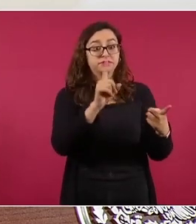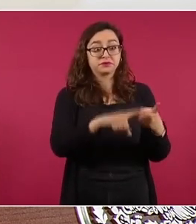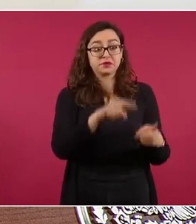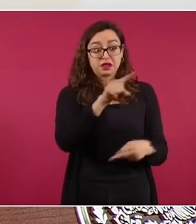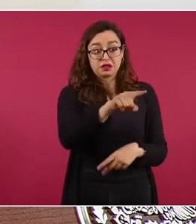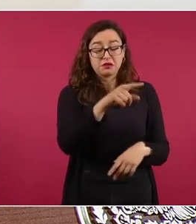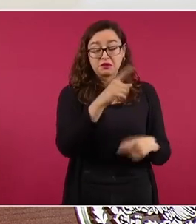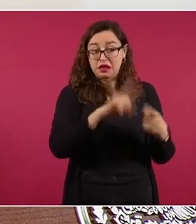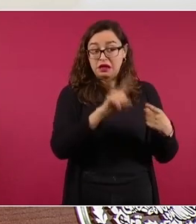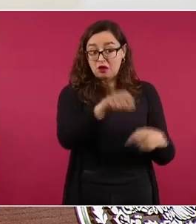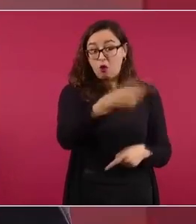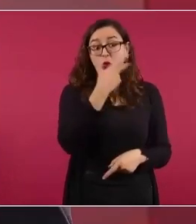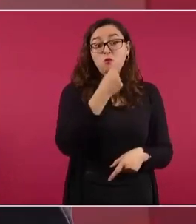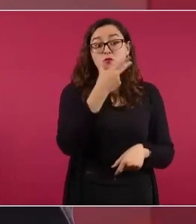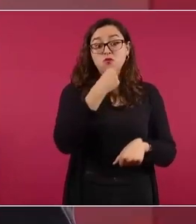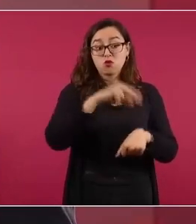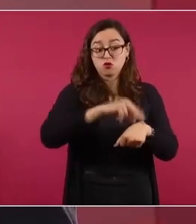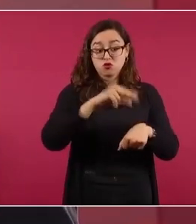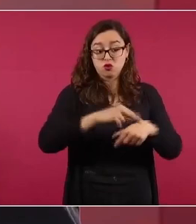médica